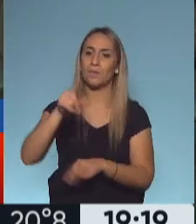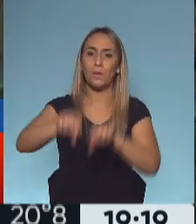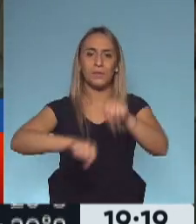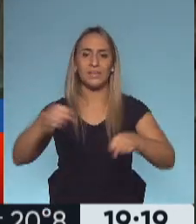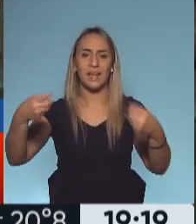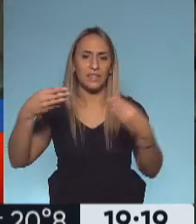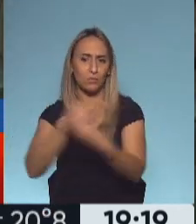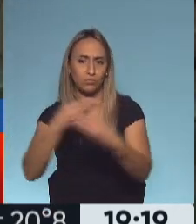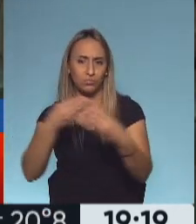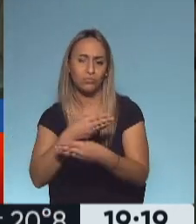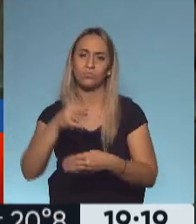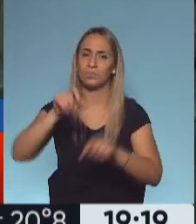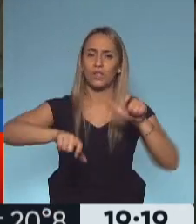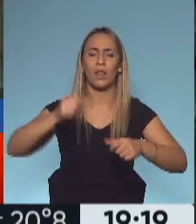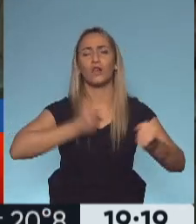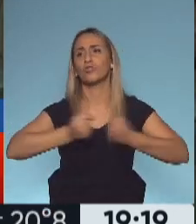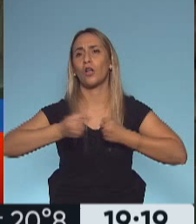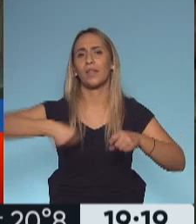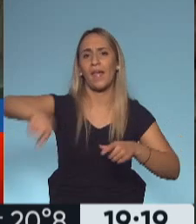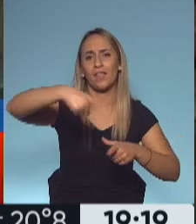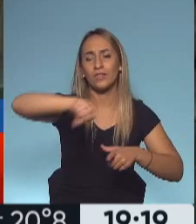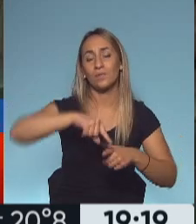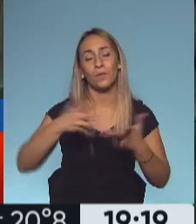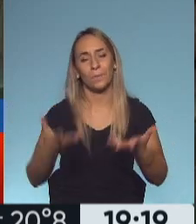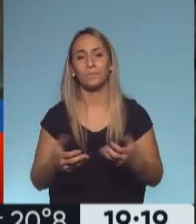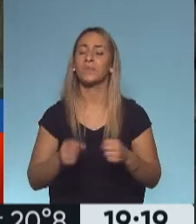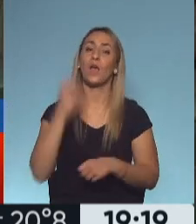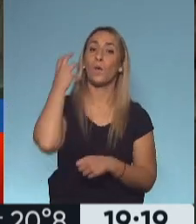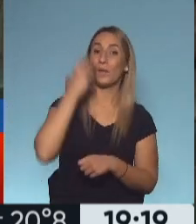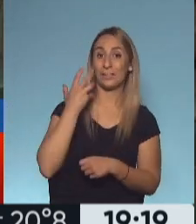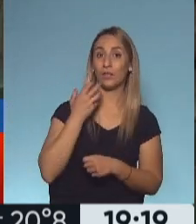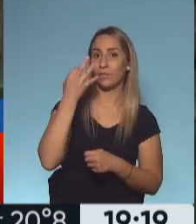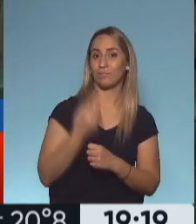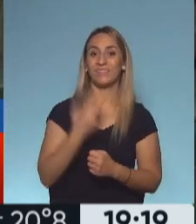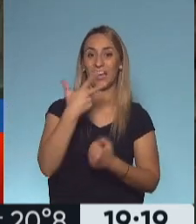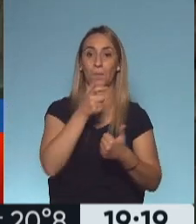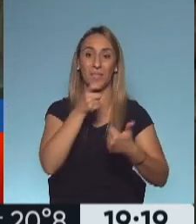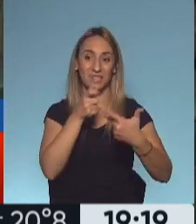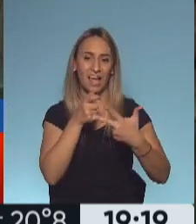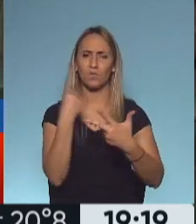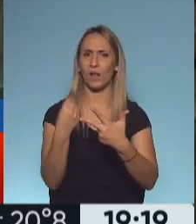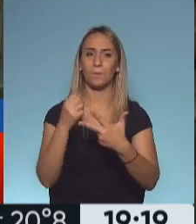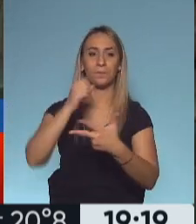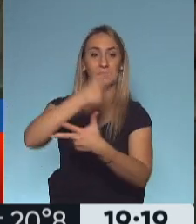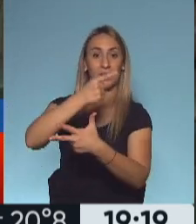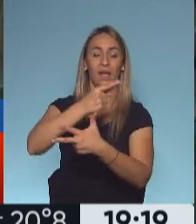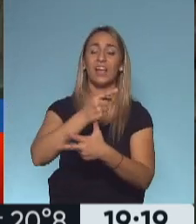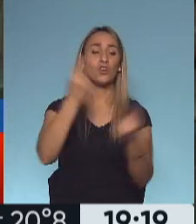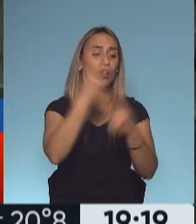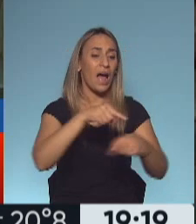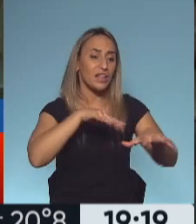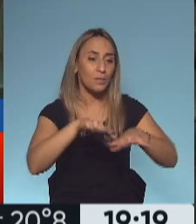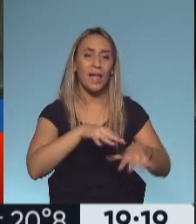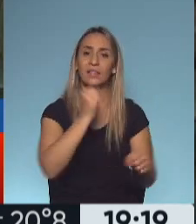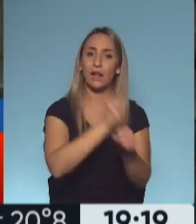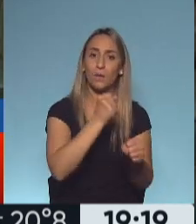corriendo. 3 mensajes nos deja ahí Carla Bisotti. Uno, a la sociedad, restringir todo lo que no sea trabajo y escuelas, que es la